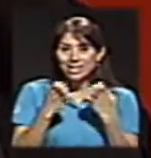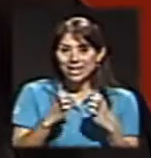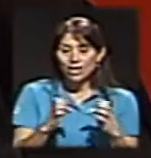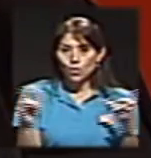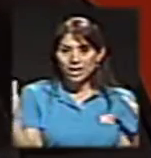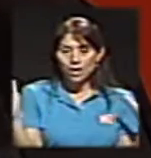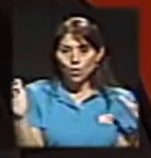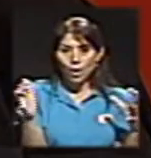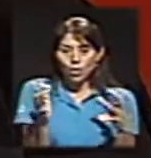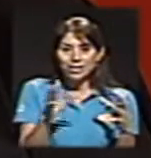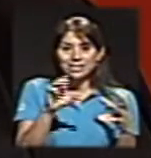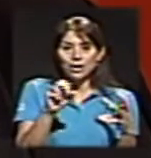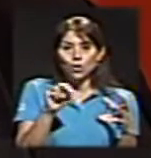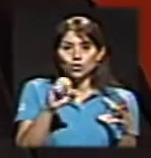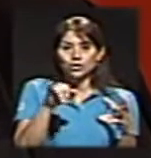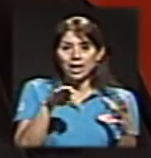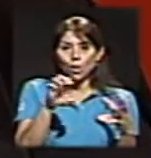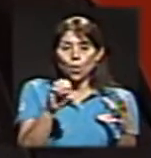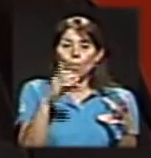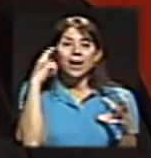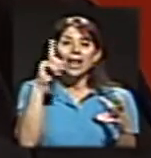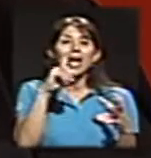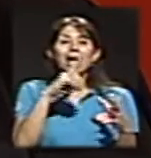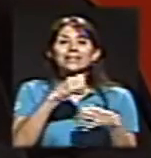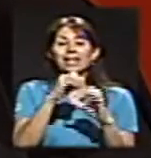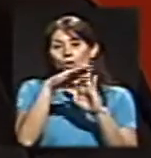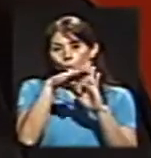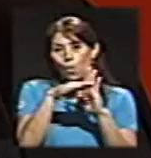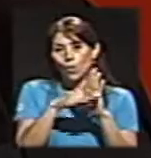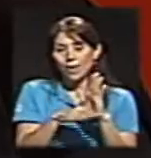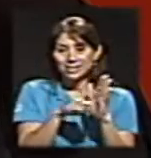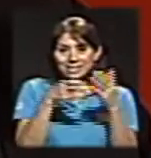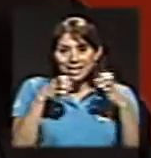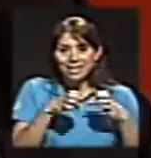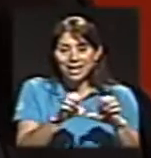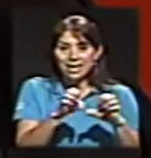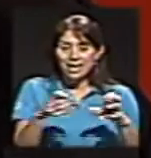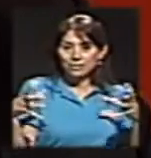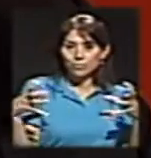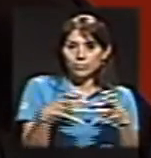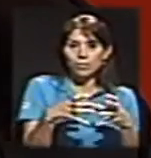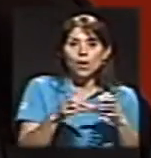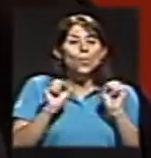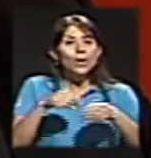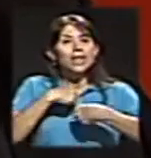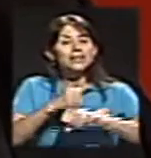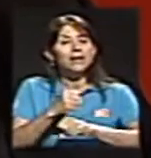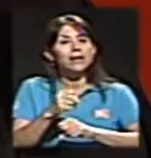Consejo, digamos, que trata de dictar estrategias y normas de manera consolidada, ¿verdad? Eso nos permite crear los mecanismos para